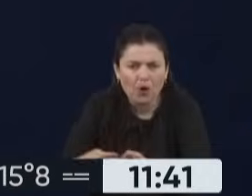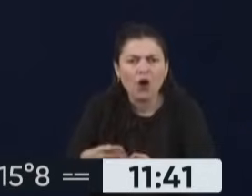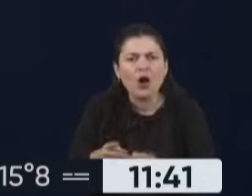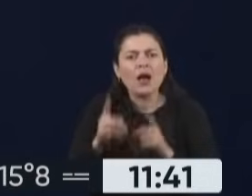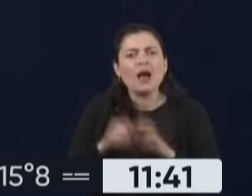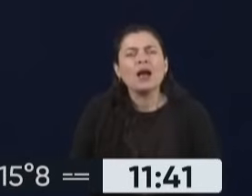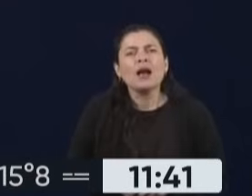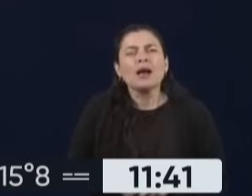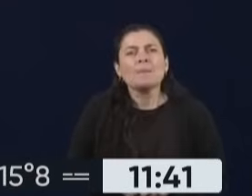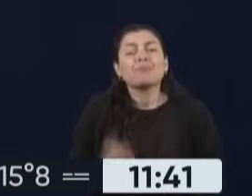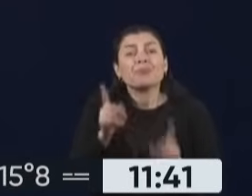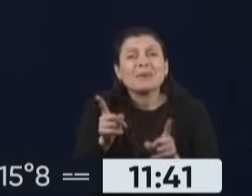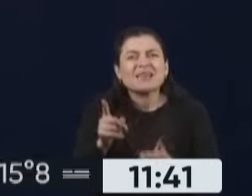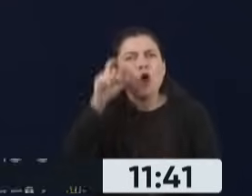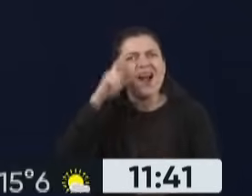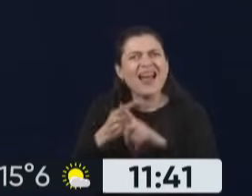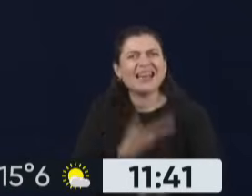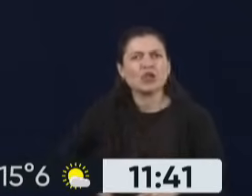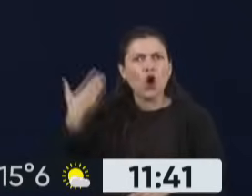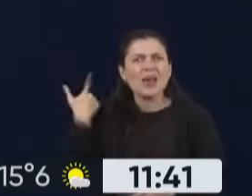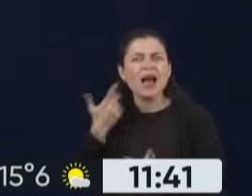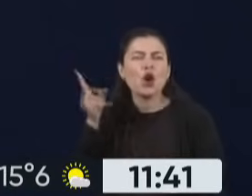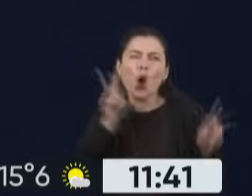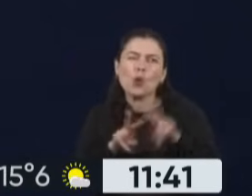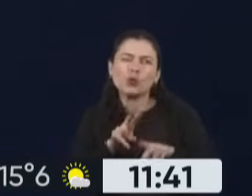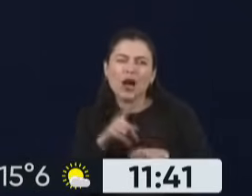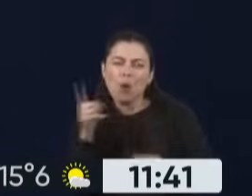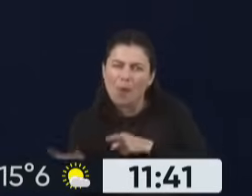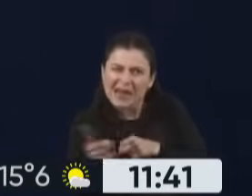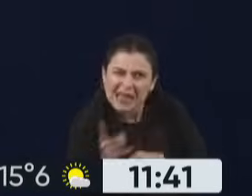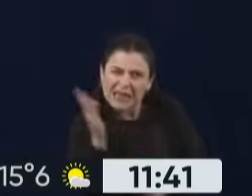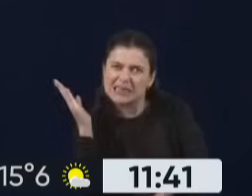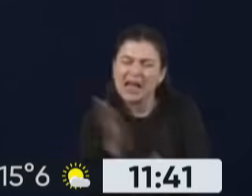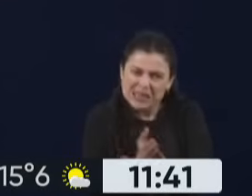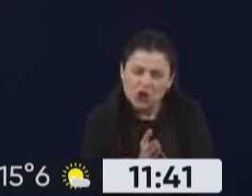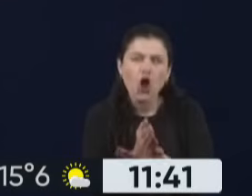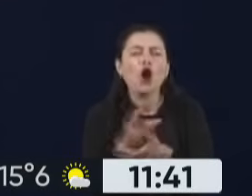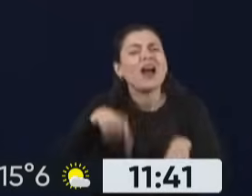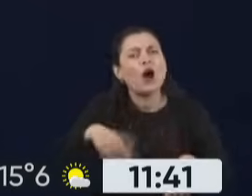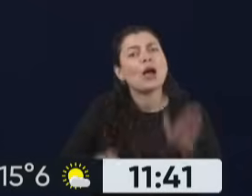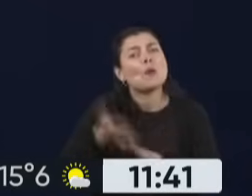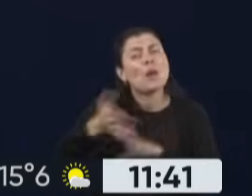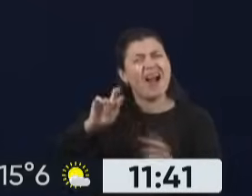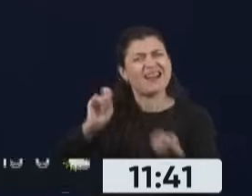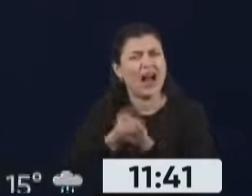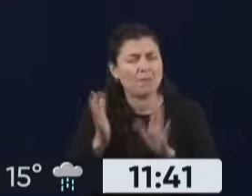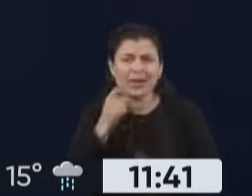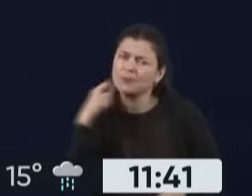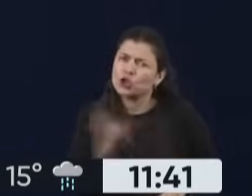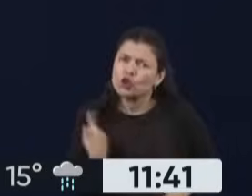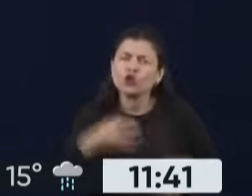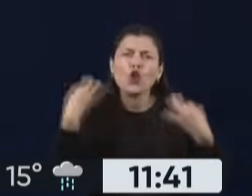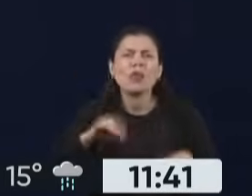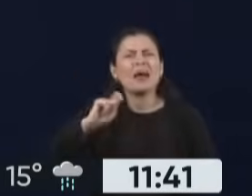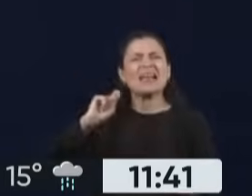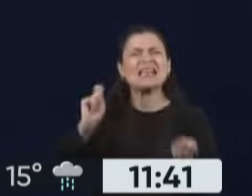actual, perseguidor y expulsor, se presentan cada 4 años a elecciones. Tenemos que hacer un cambio de chip